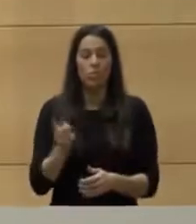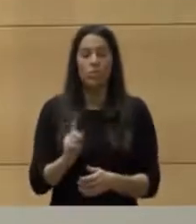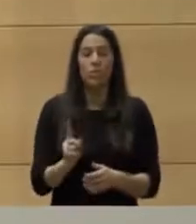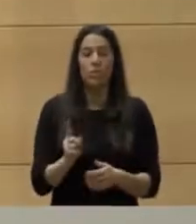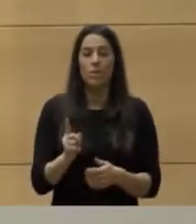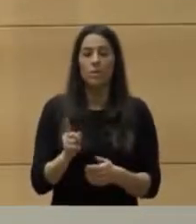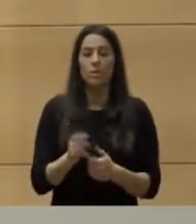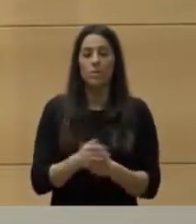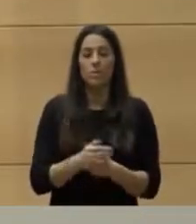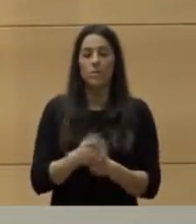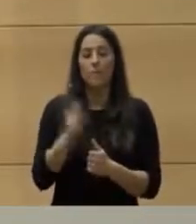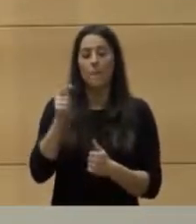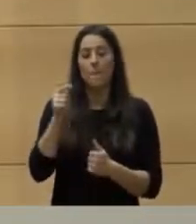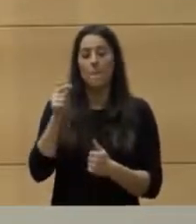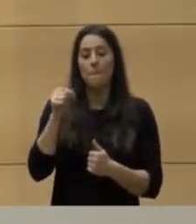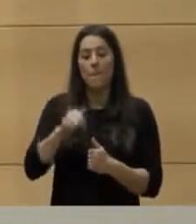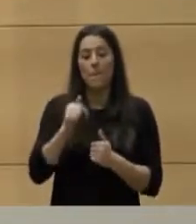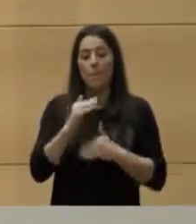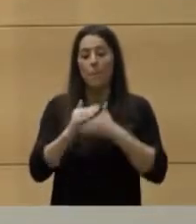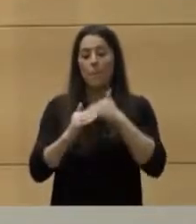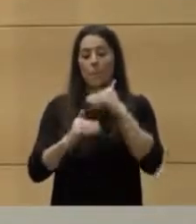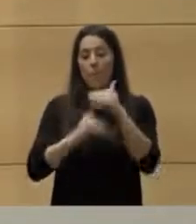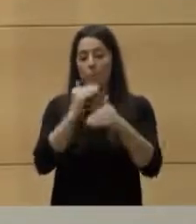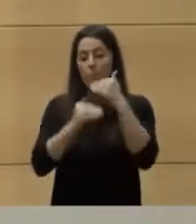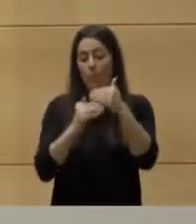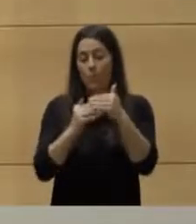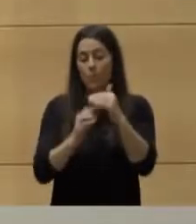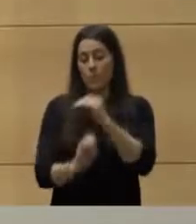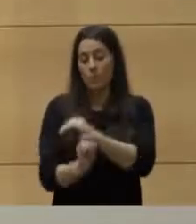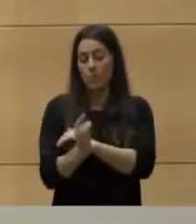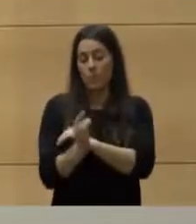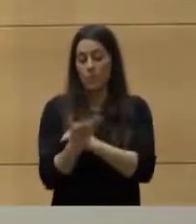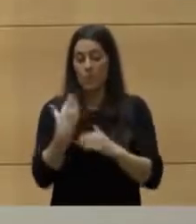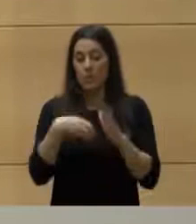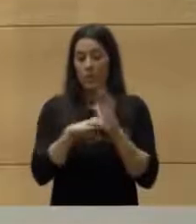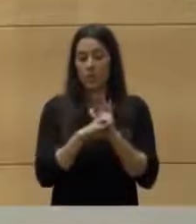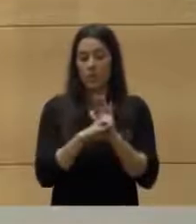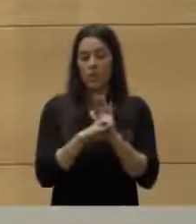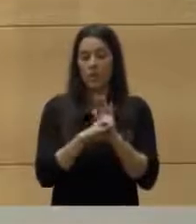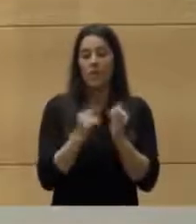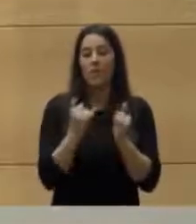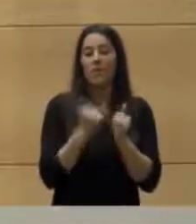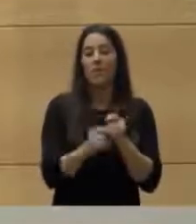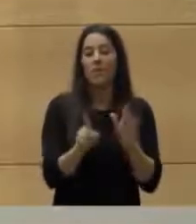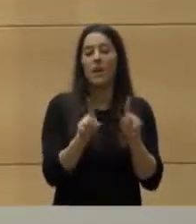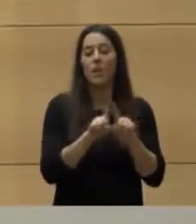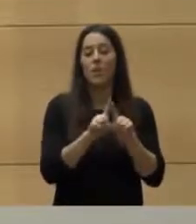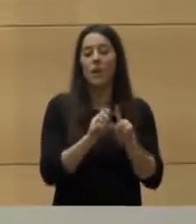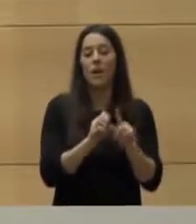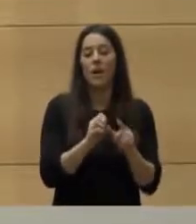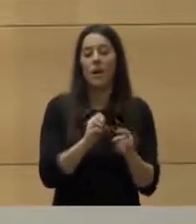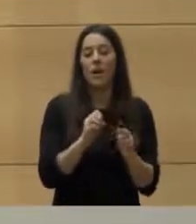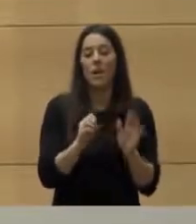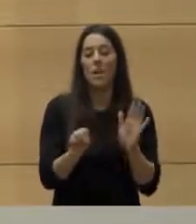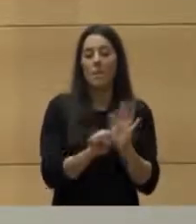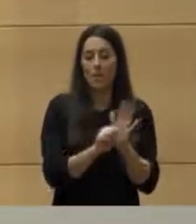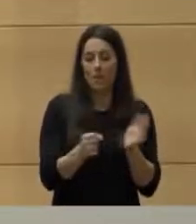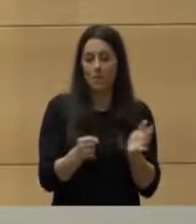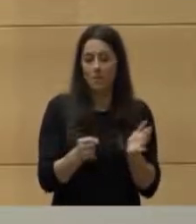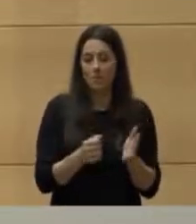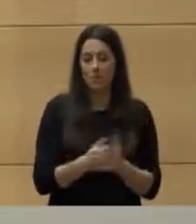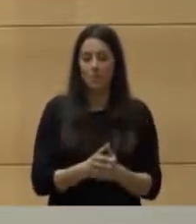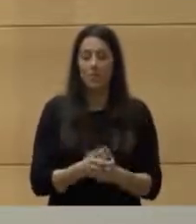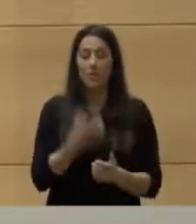que este proceso constituyente termine siendo otra marca más. Y si no